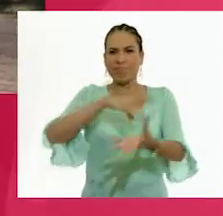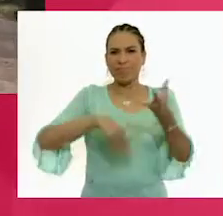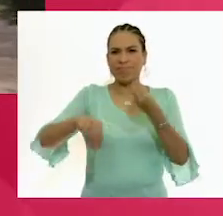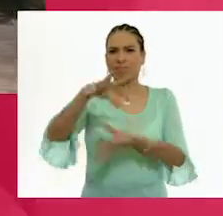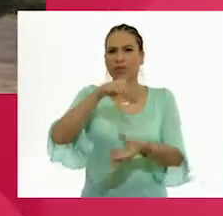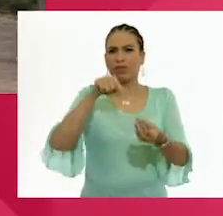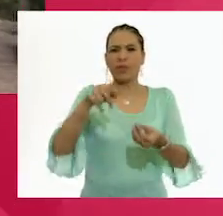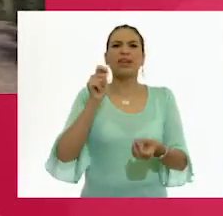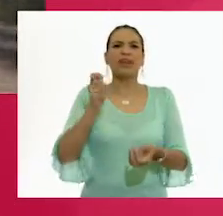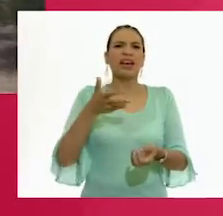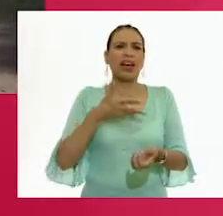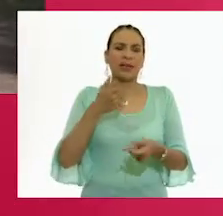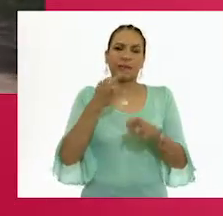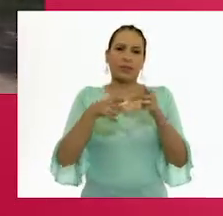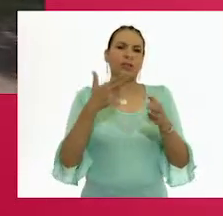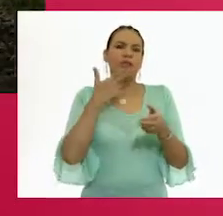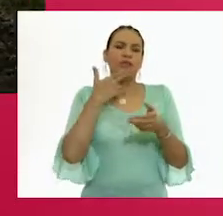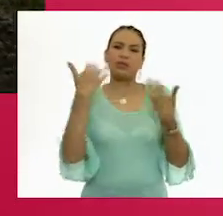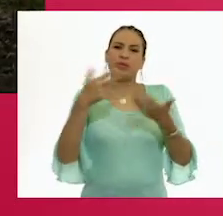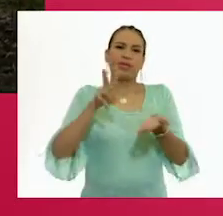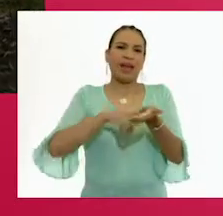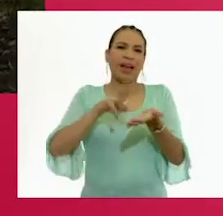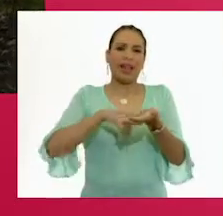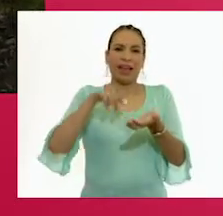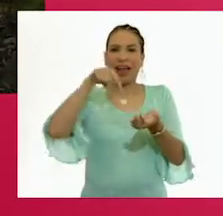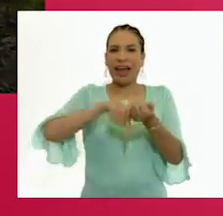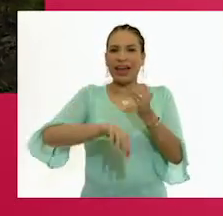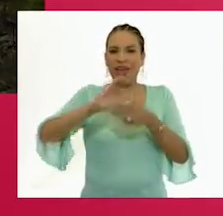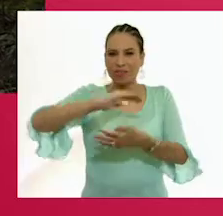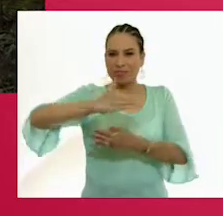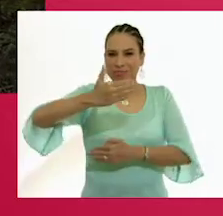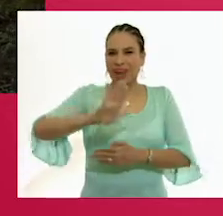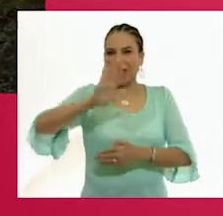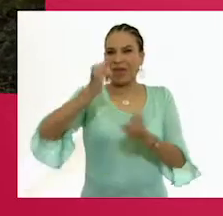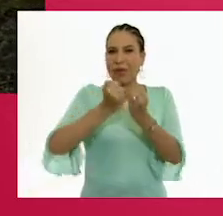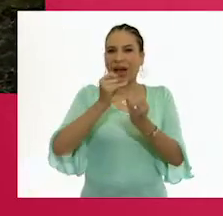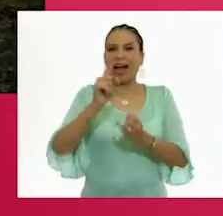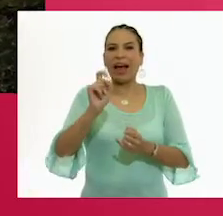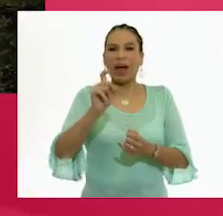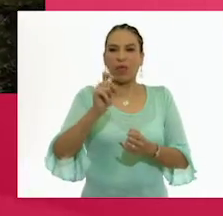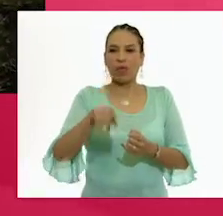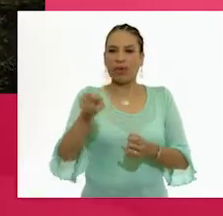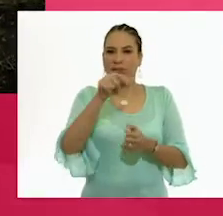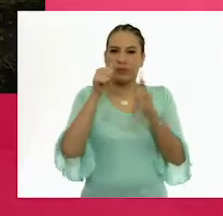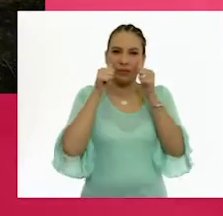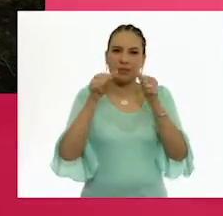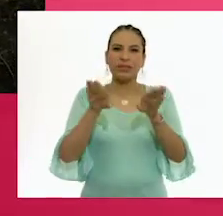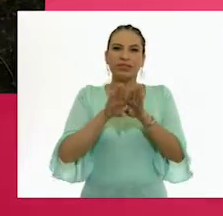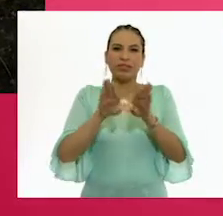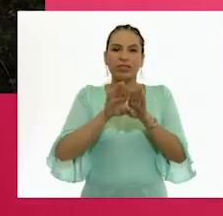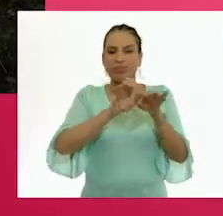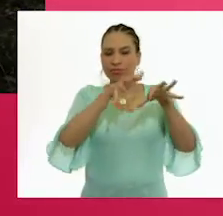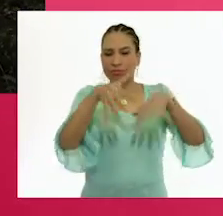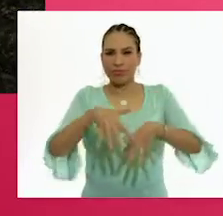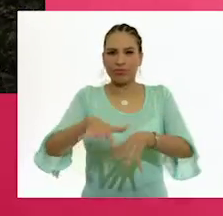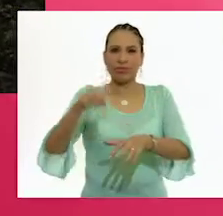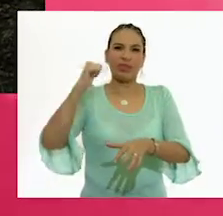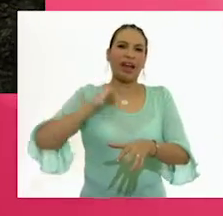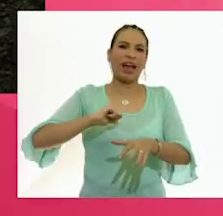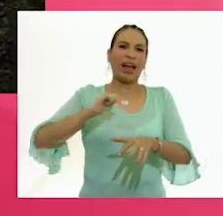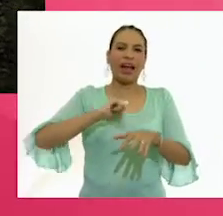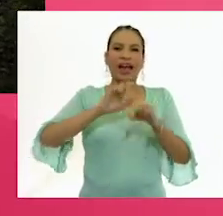un invaluable y preciado tesoro, el agua. Escuchen ustedes cómo corre por este antiguo